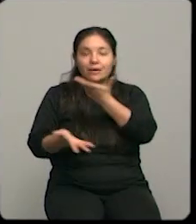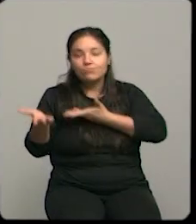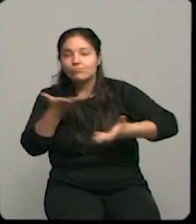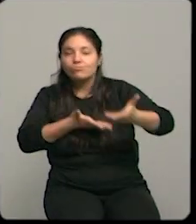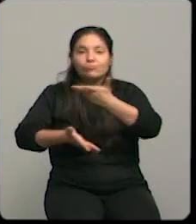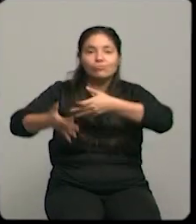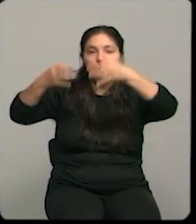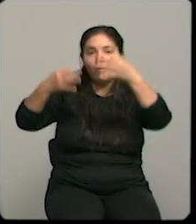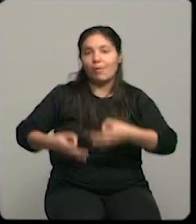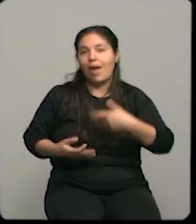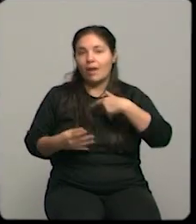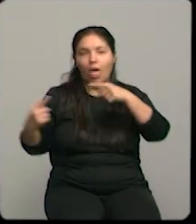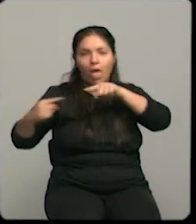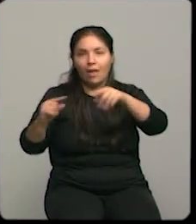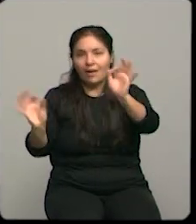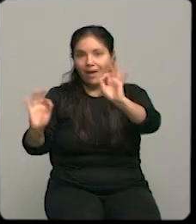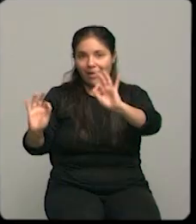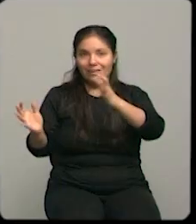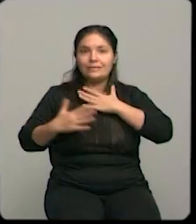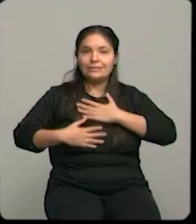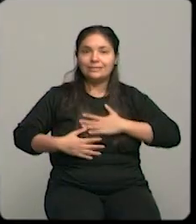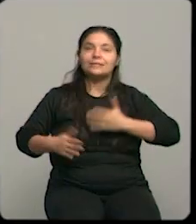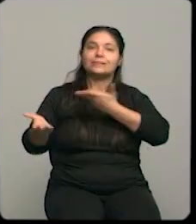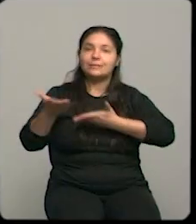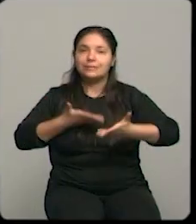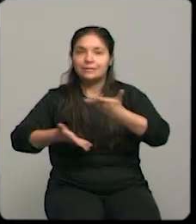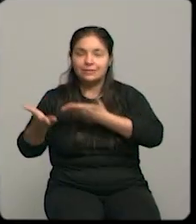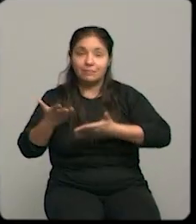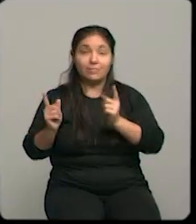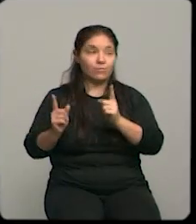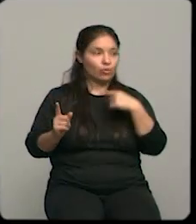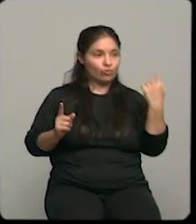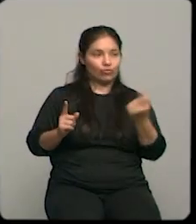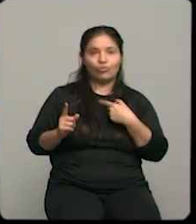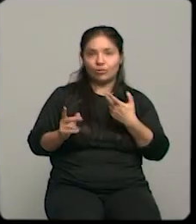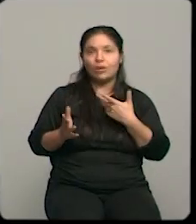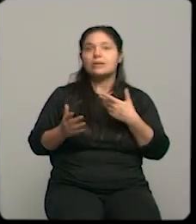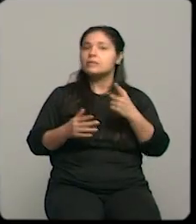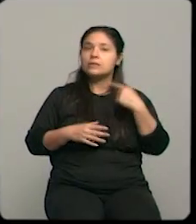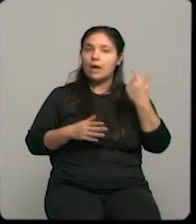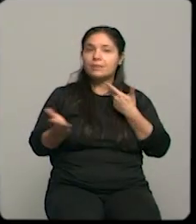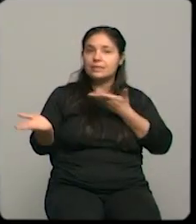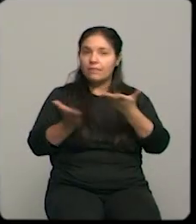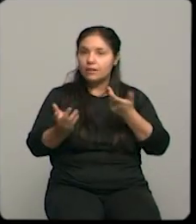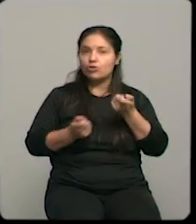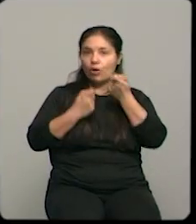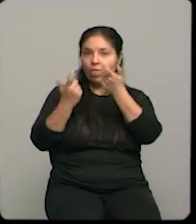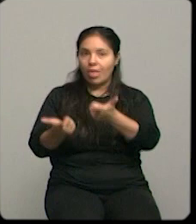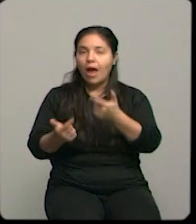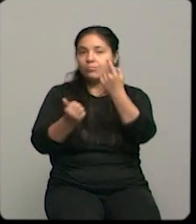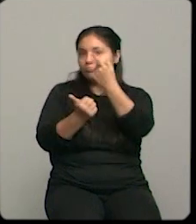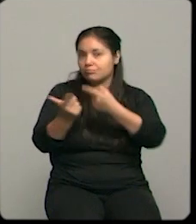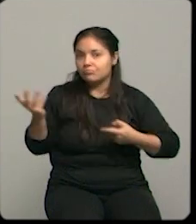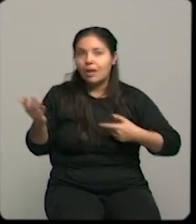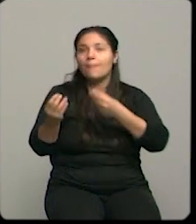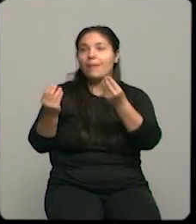Claro. Lo que nos toca a nosotros desde la parte del backstage, desde afuera, tratar de estar siempre al servicio, brindar las facilidades para que el